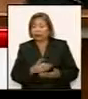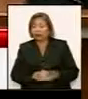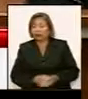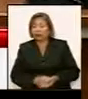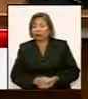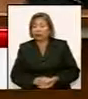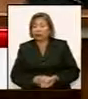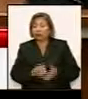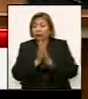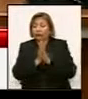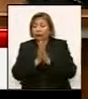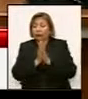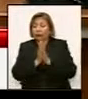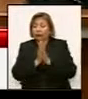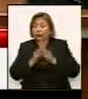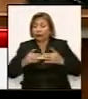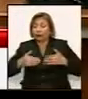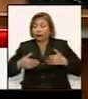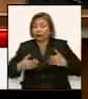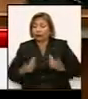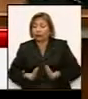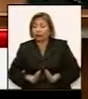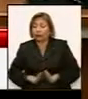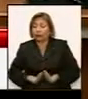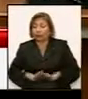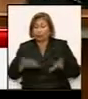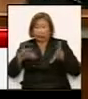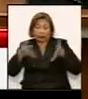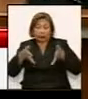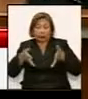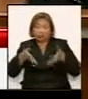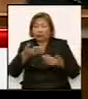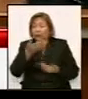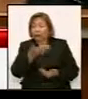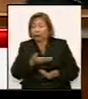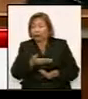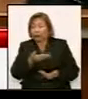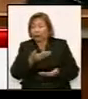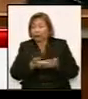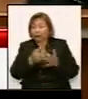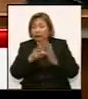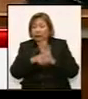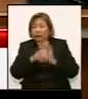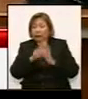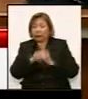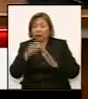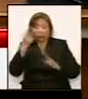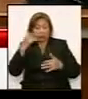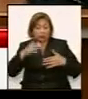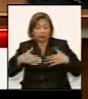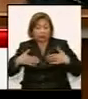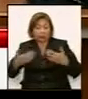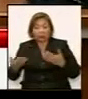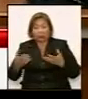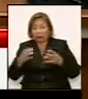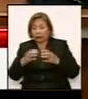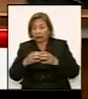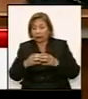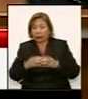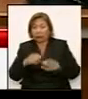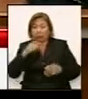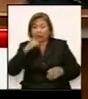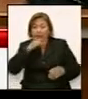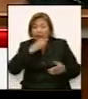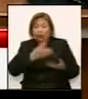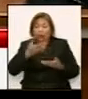derecho en este día si me pueden los pueden dejar algunas de estas presentaciones para pedir a la comisión de la mujer